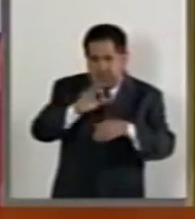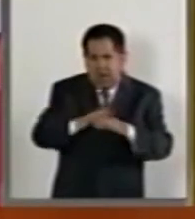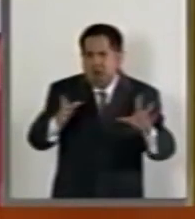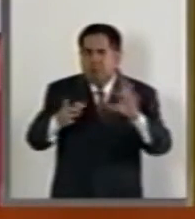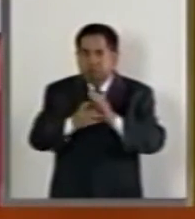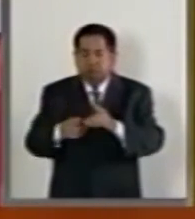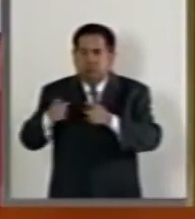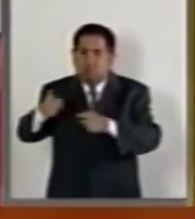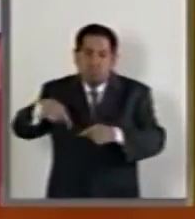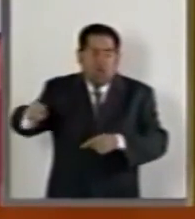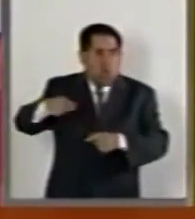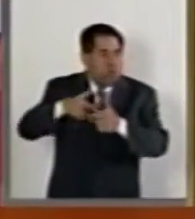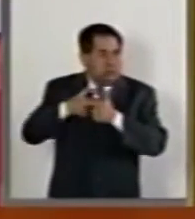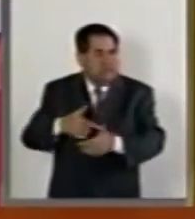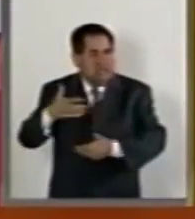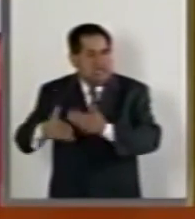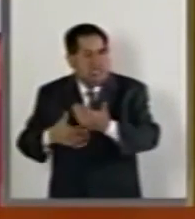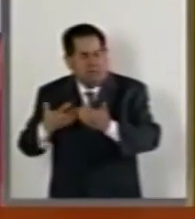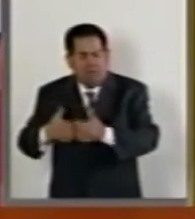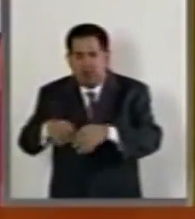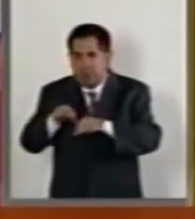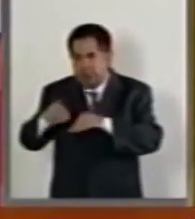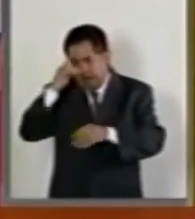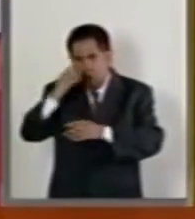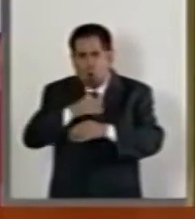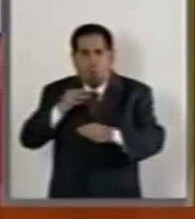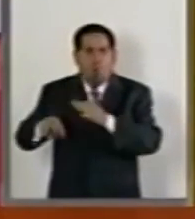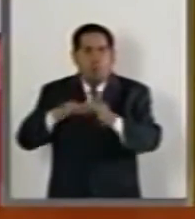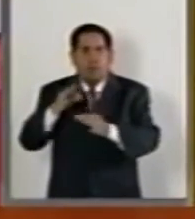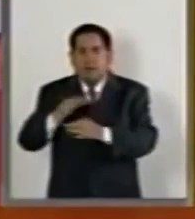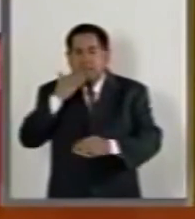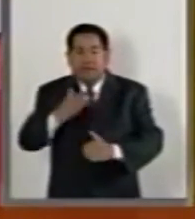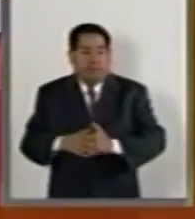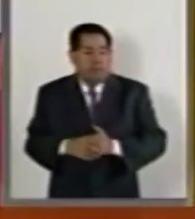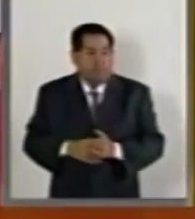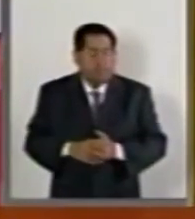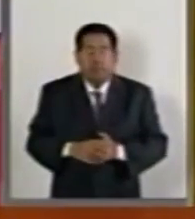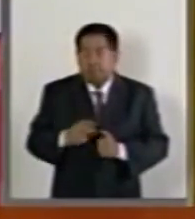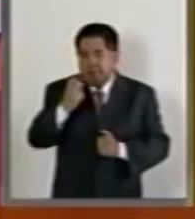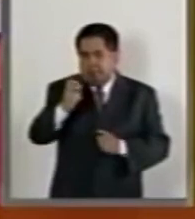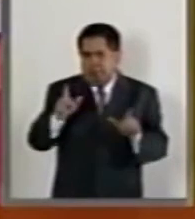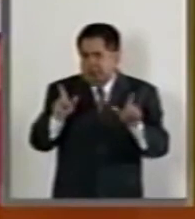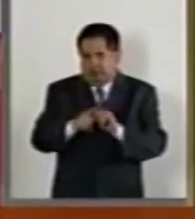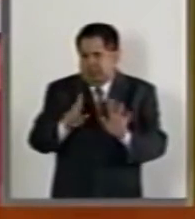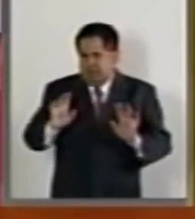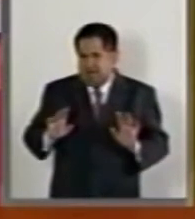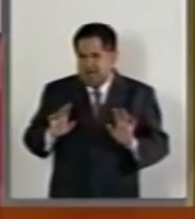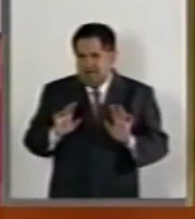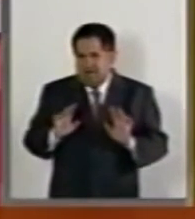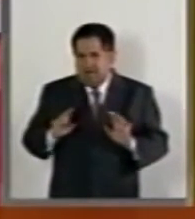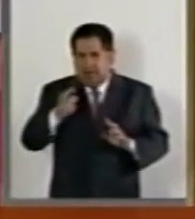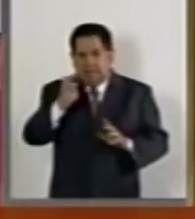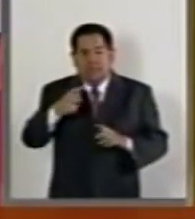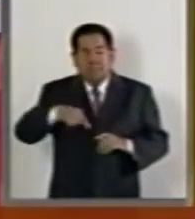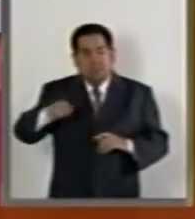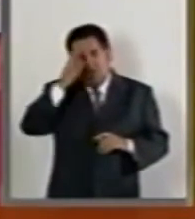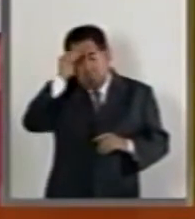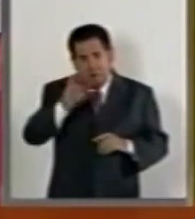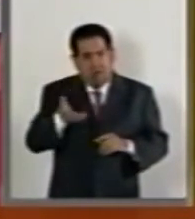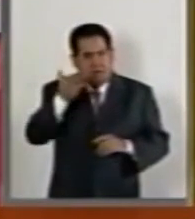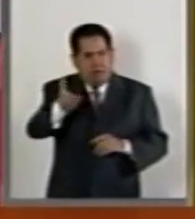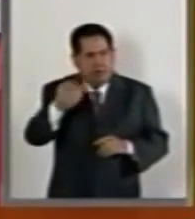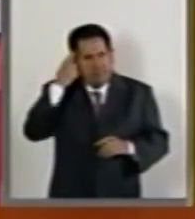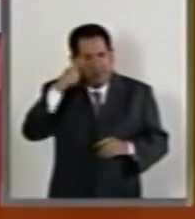adecuado funcionamiento para el cumplimiento de su mandato. Así quedaría inscrito el punto